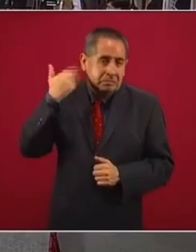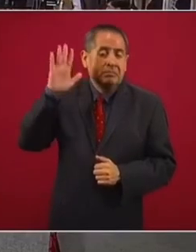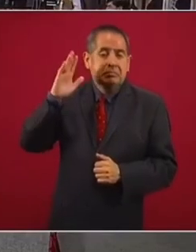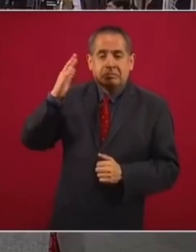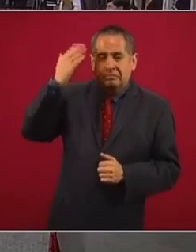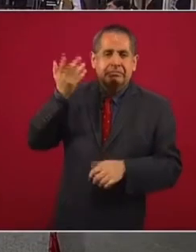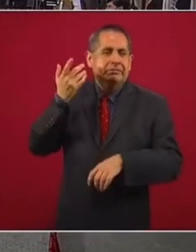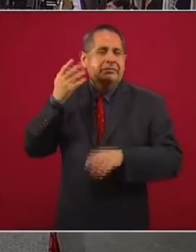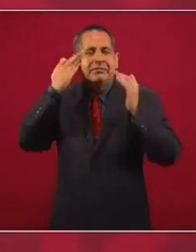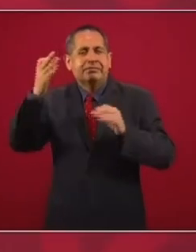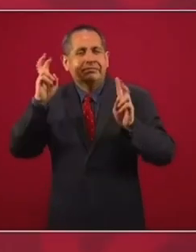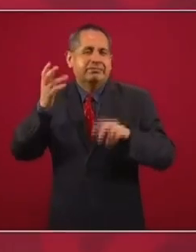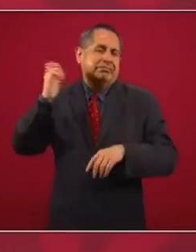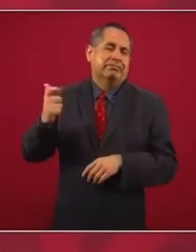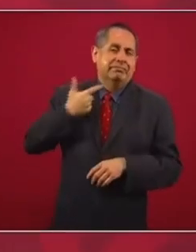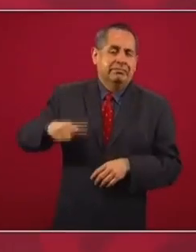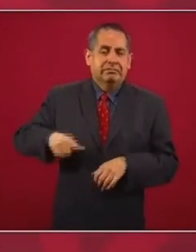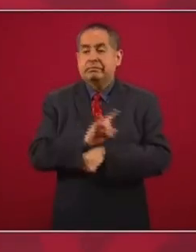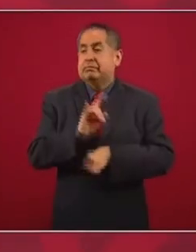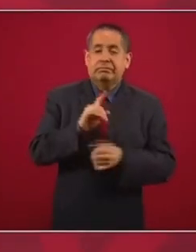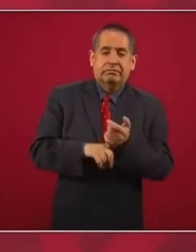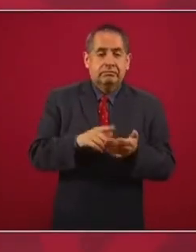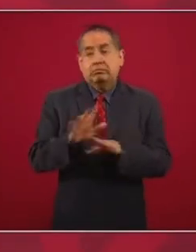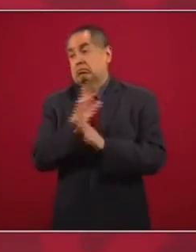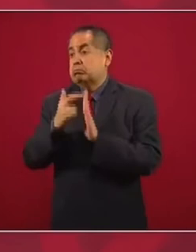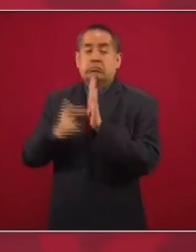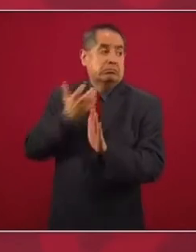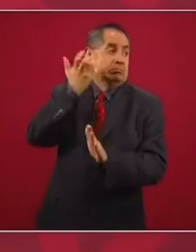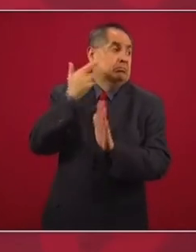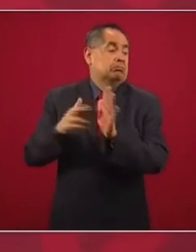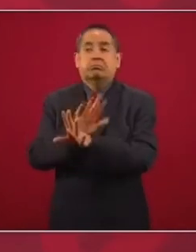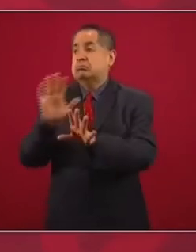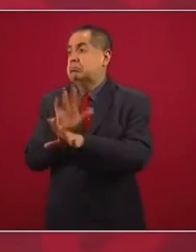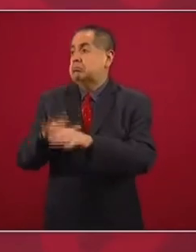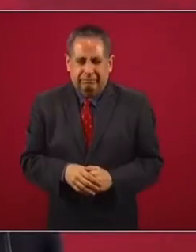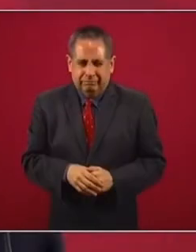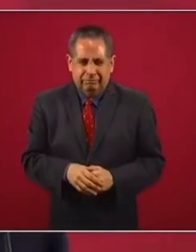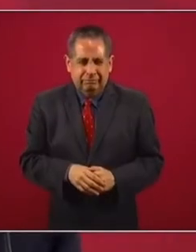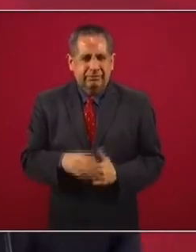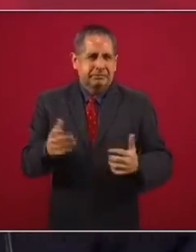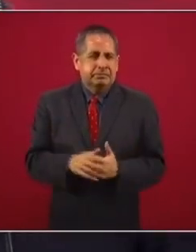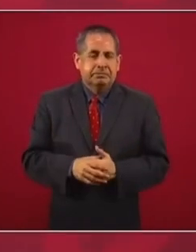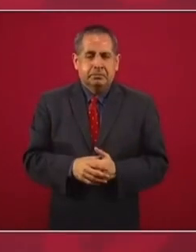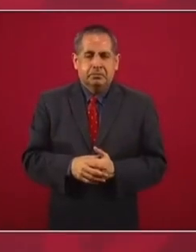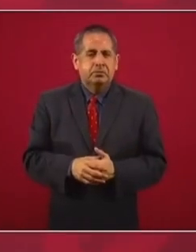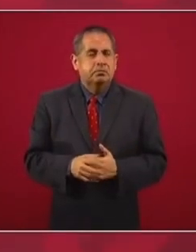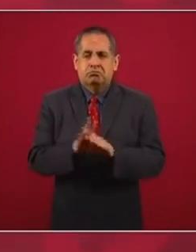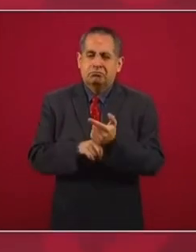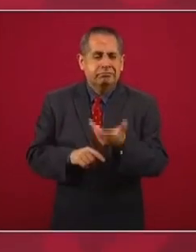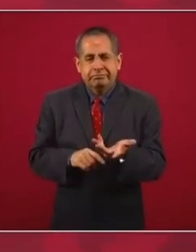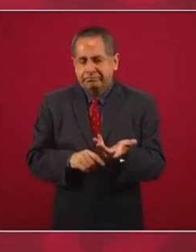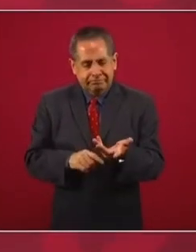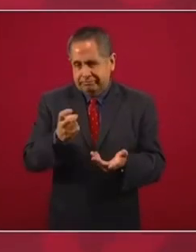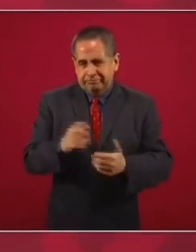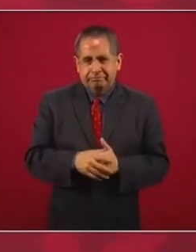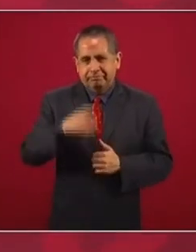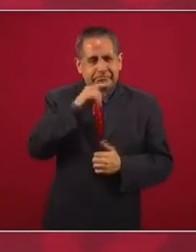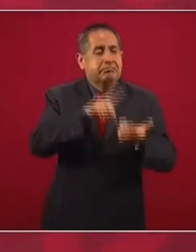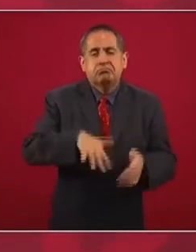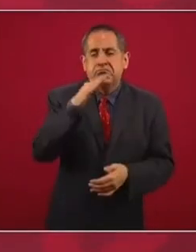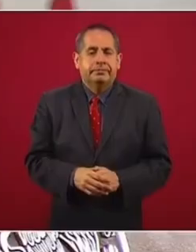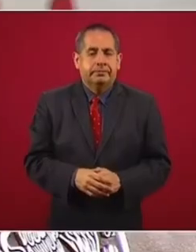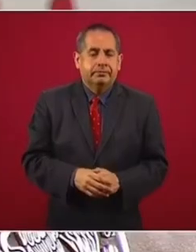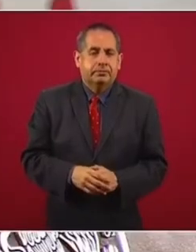de la simulación era hacer reformas cada sexenio y siempre había